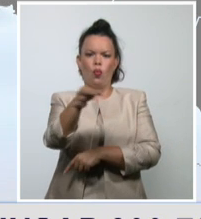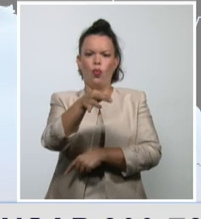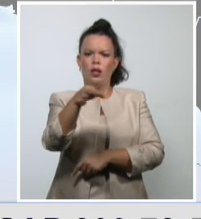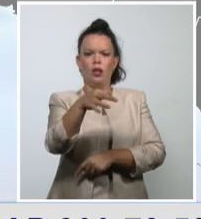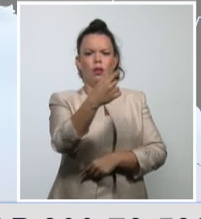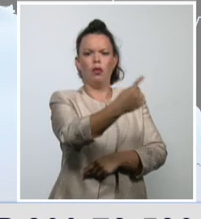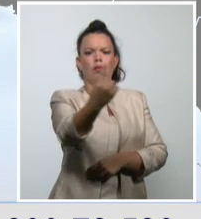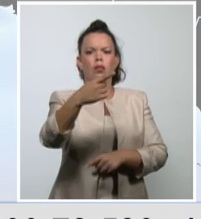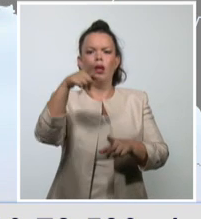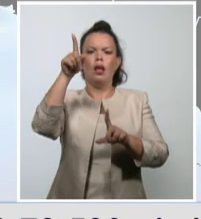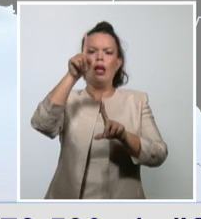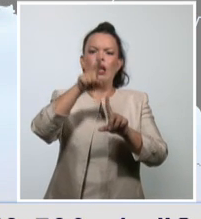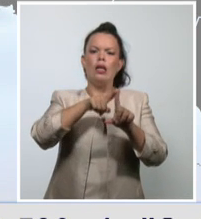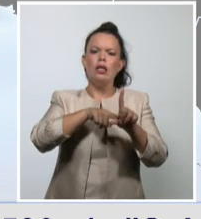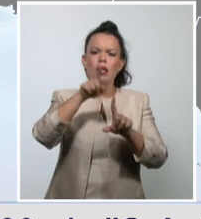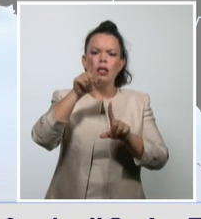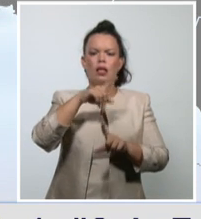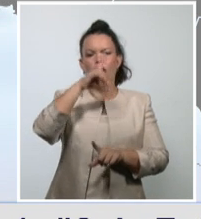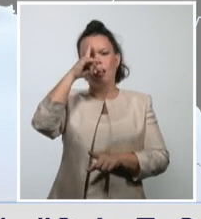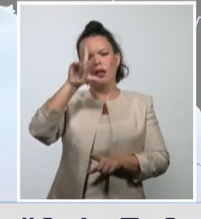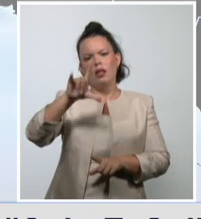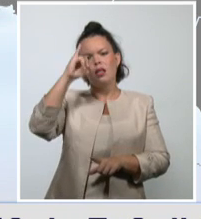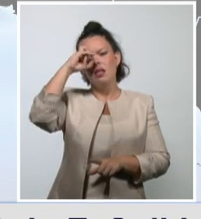Lisa, Cotorro, Habana Vieja,